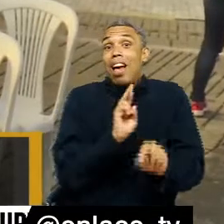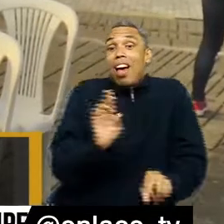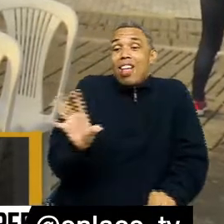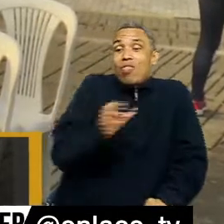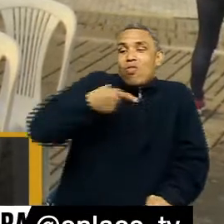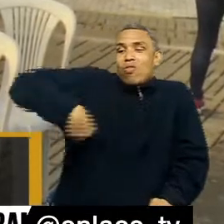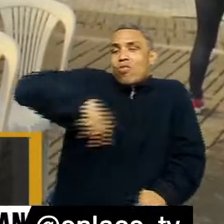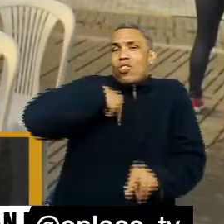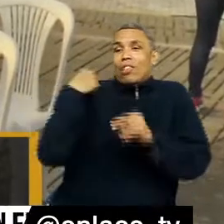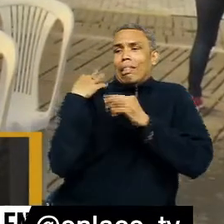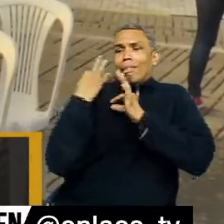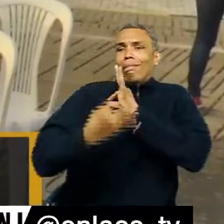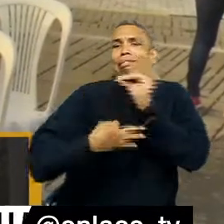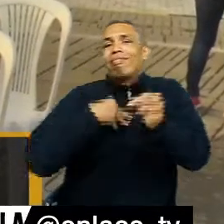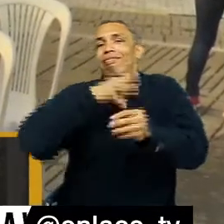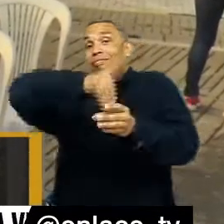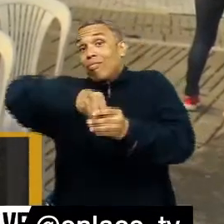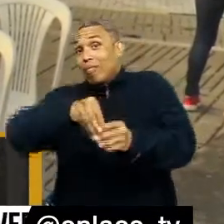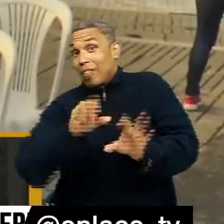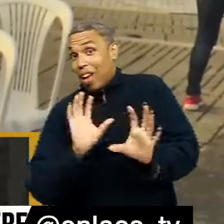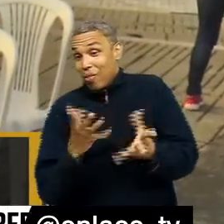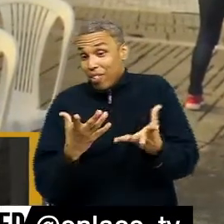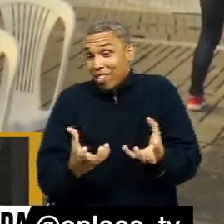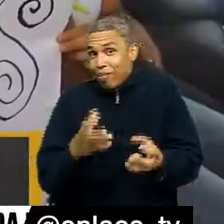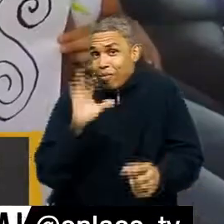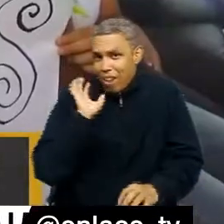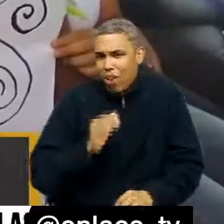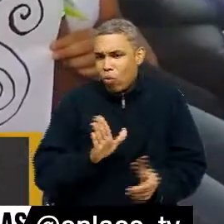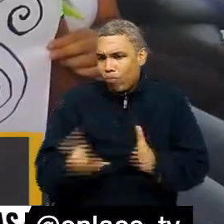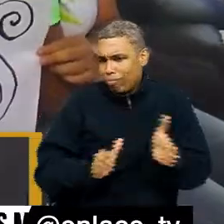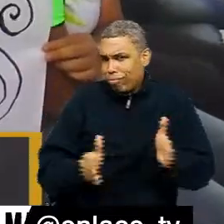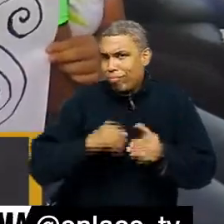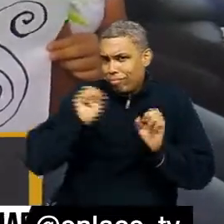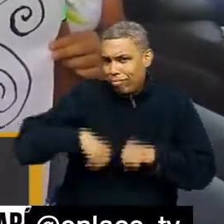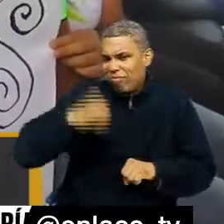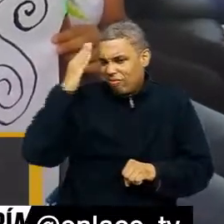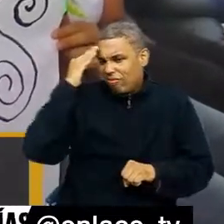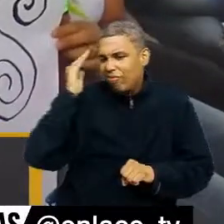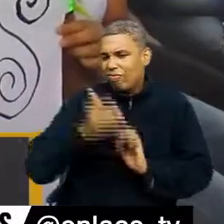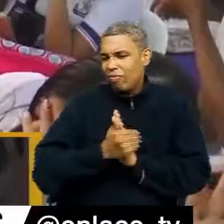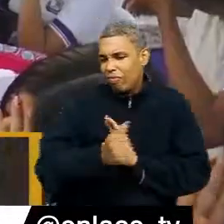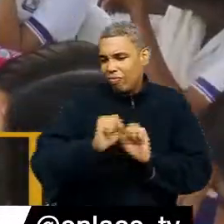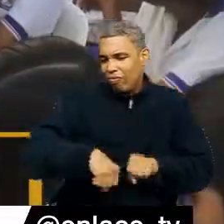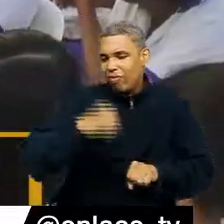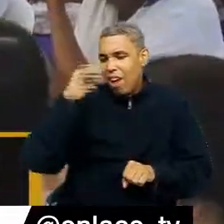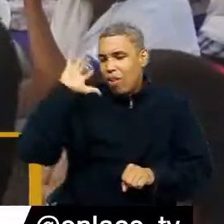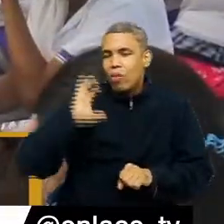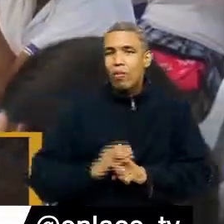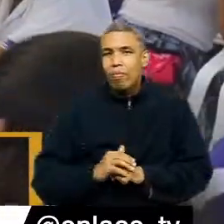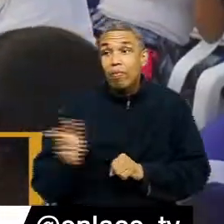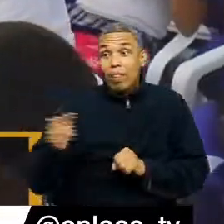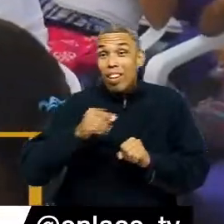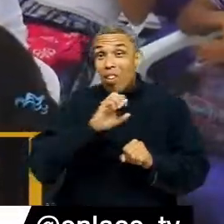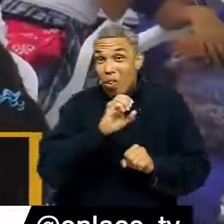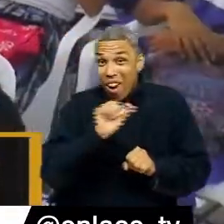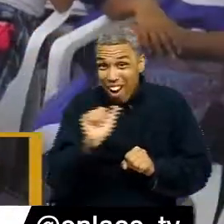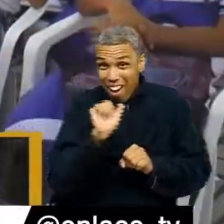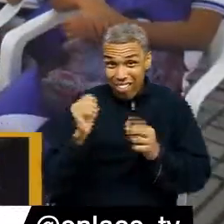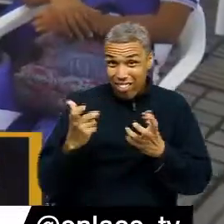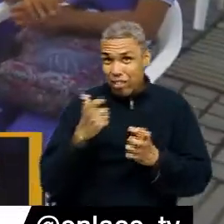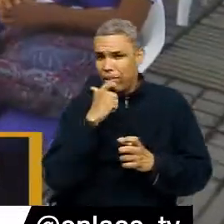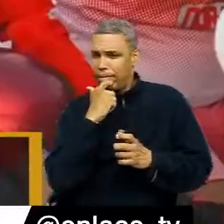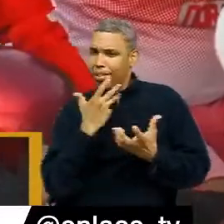tenemos ese ideal. Claro, tenemos con qué. Muchas futbolistas agradecieron la oportunidad y aseguraron que ahora trabajarán